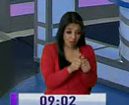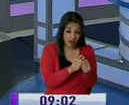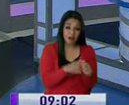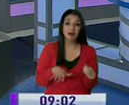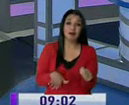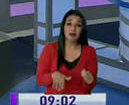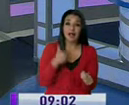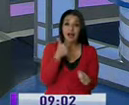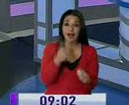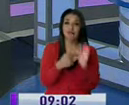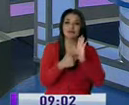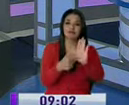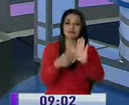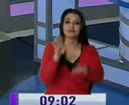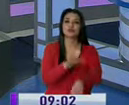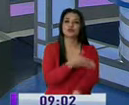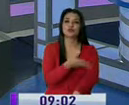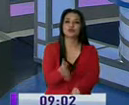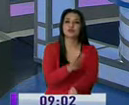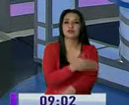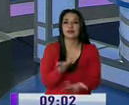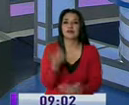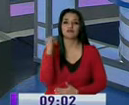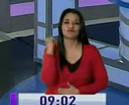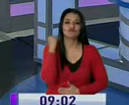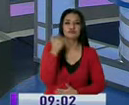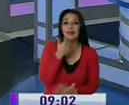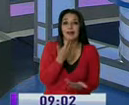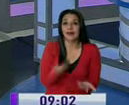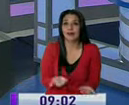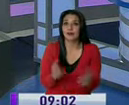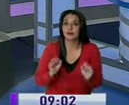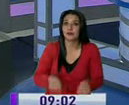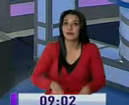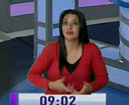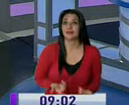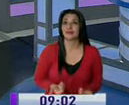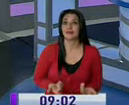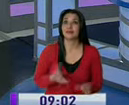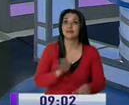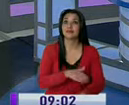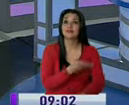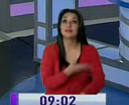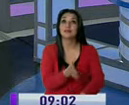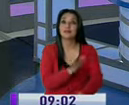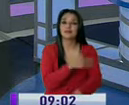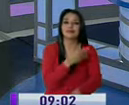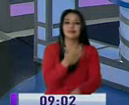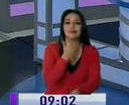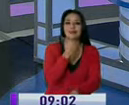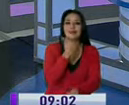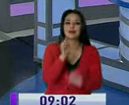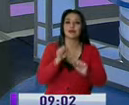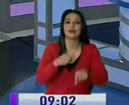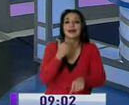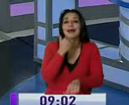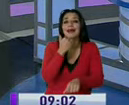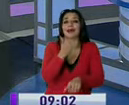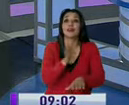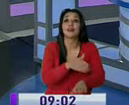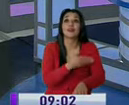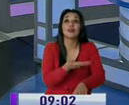yo, algo, ¿no? Y hacerlo ahí. Música de tropical, tarará, ta, ta. Ahí está. Pero bueno, vamos a continuar. Algo. A ver.